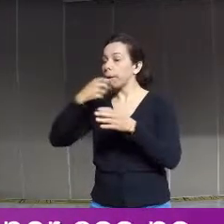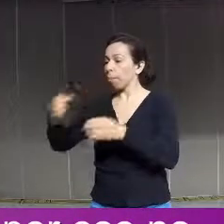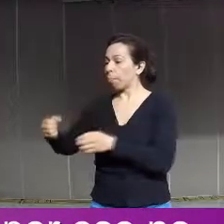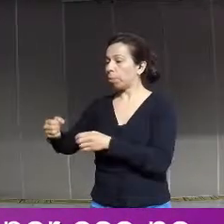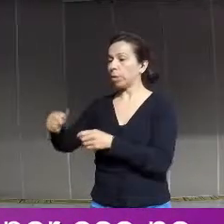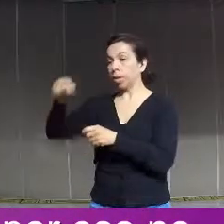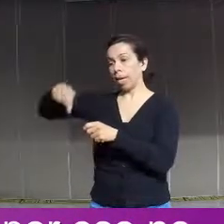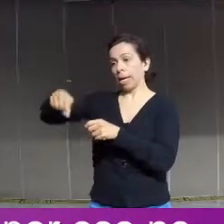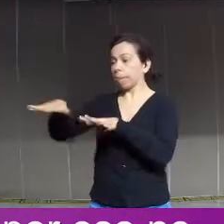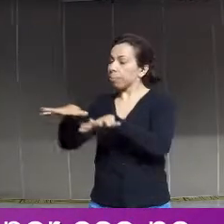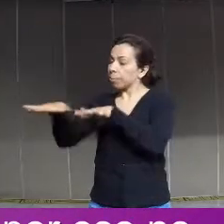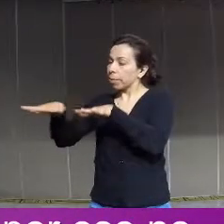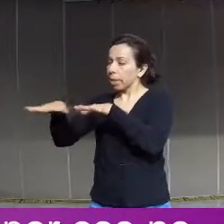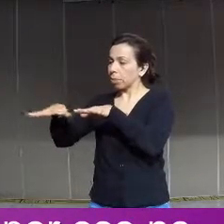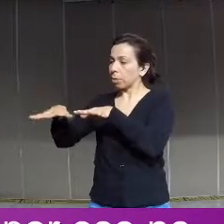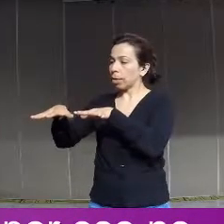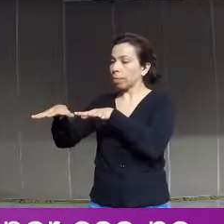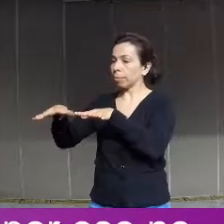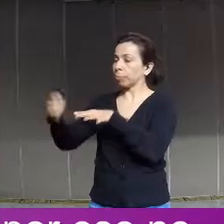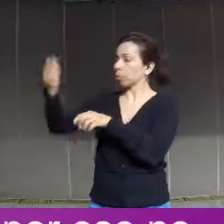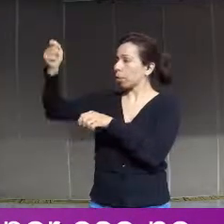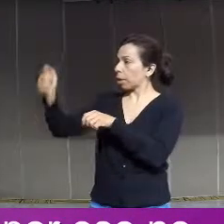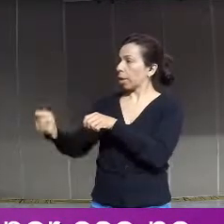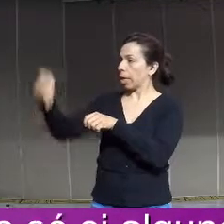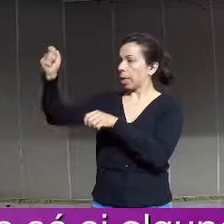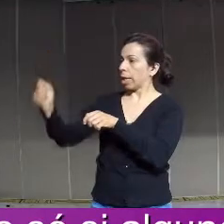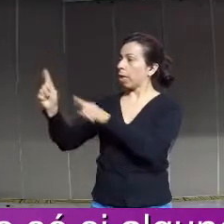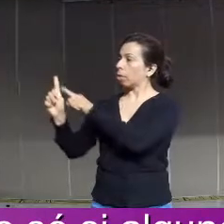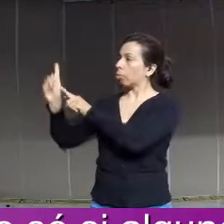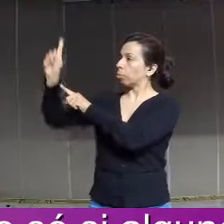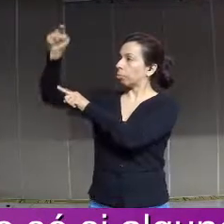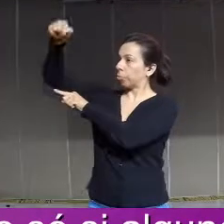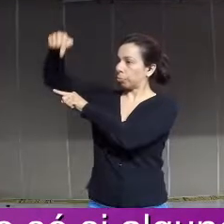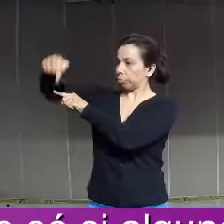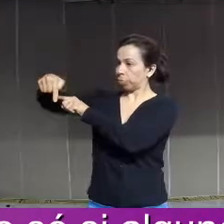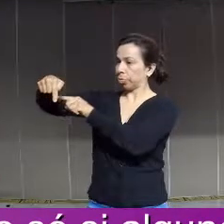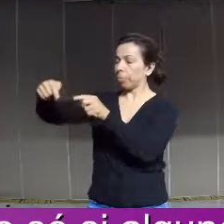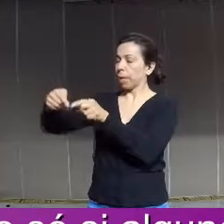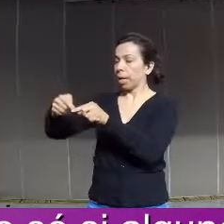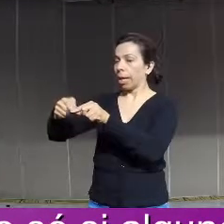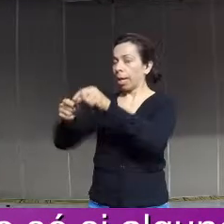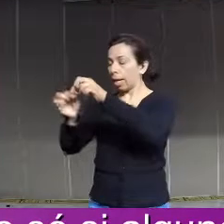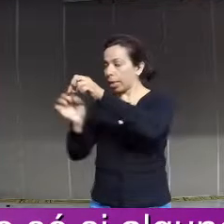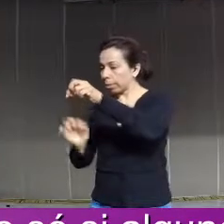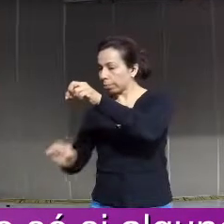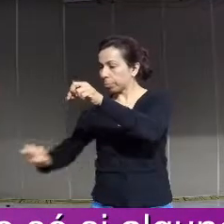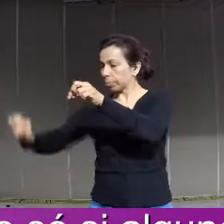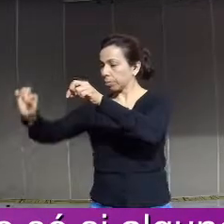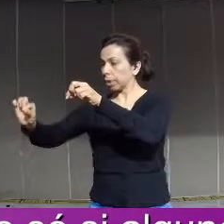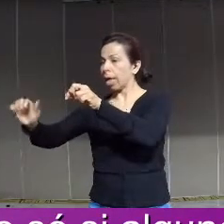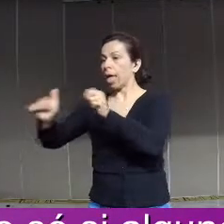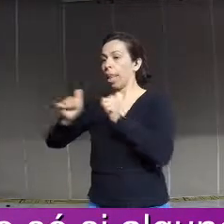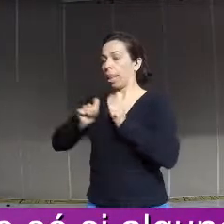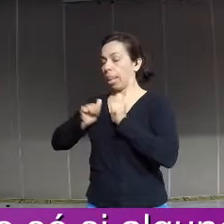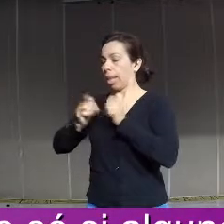nosotros pusimos una balancita como de verdulería, sería, no sé cuál es, Vero. Sí, entonces ahí, colgado en el levanta persona, lo podemos